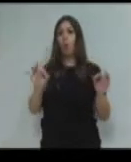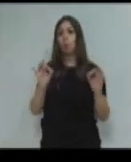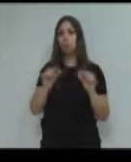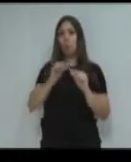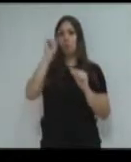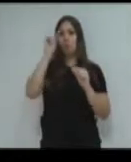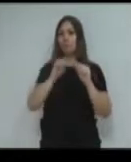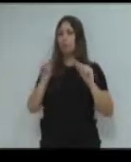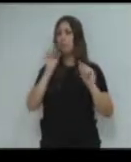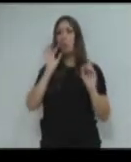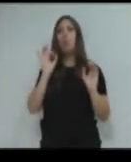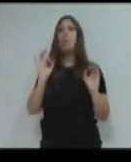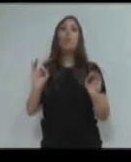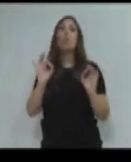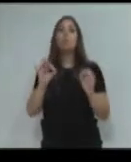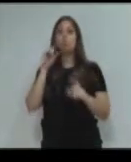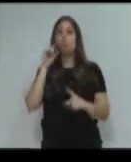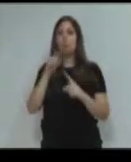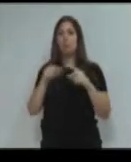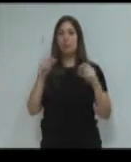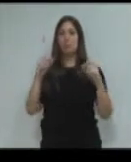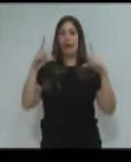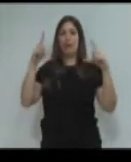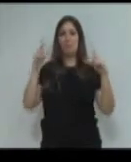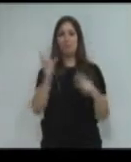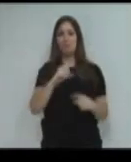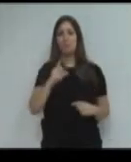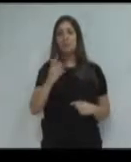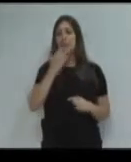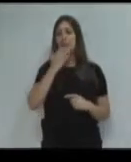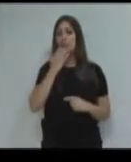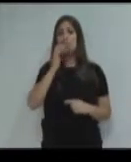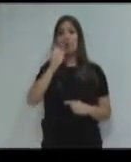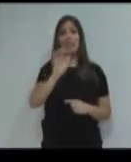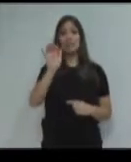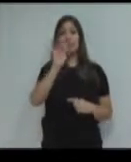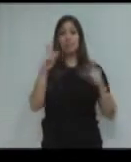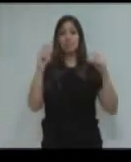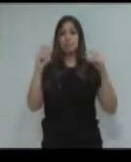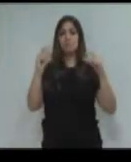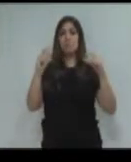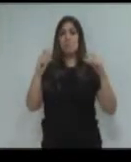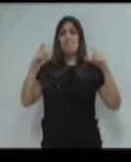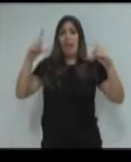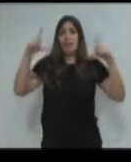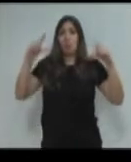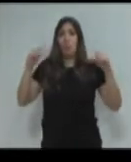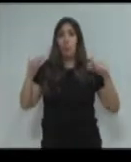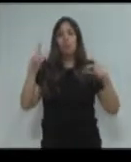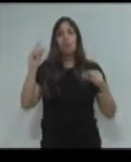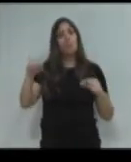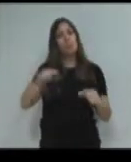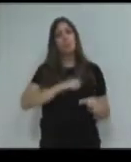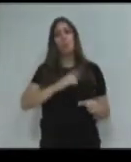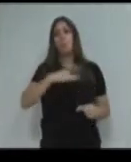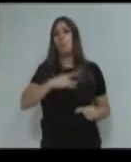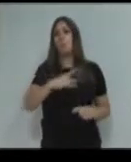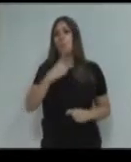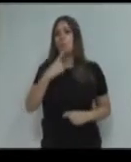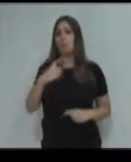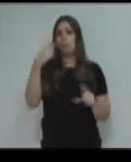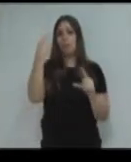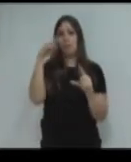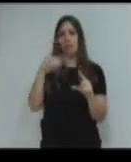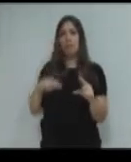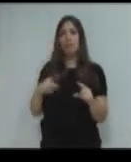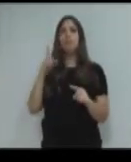tamaño propio en el que está diseñada la fuente, porque cualquier distorsión altera la comprensibilidad también, no solo la posibilidad de lectura,